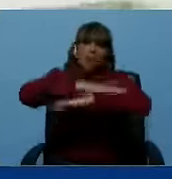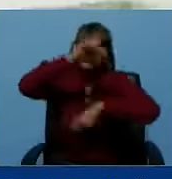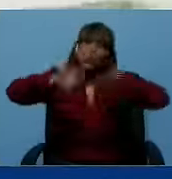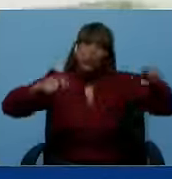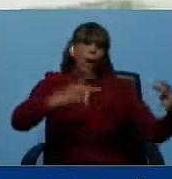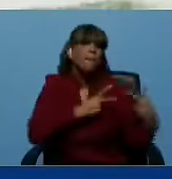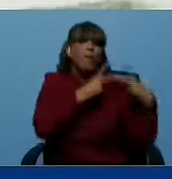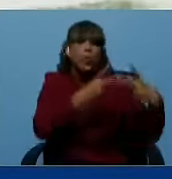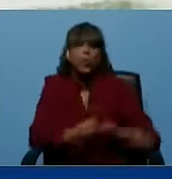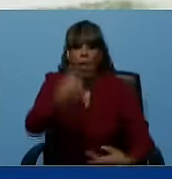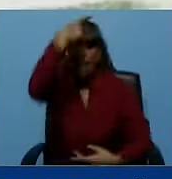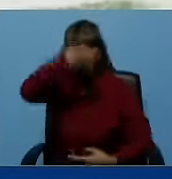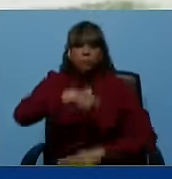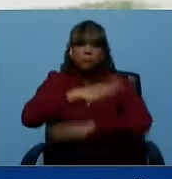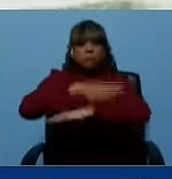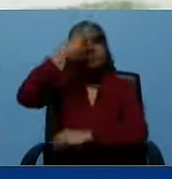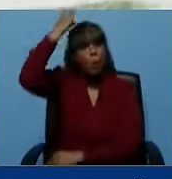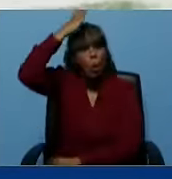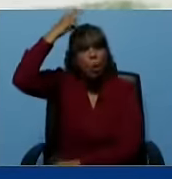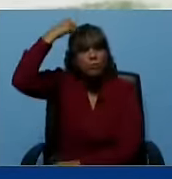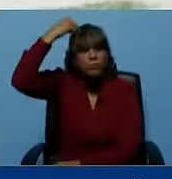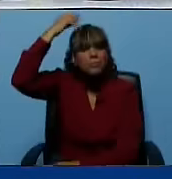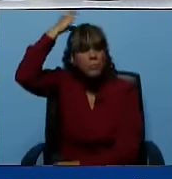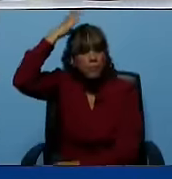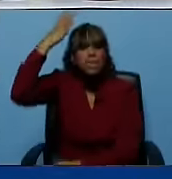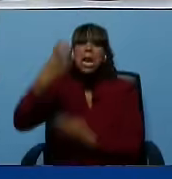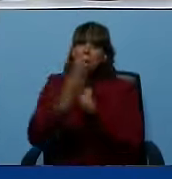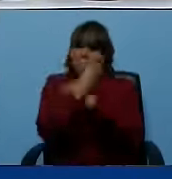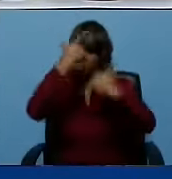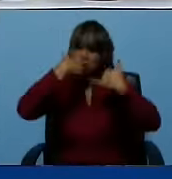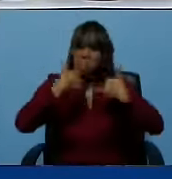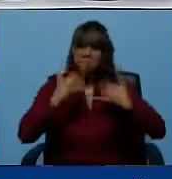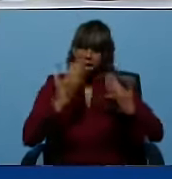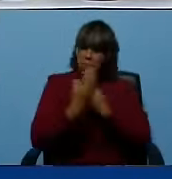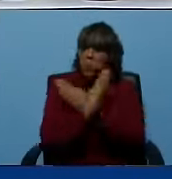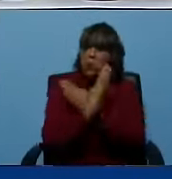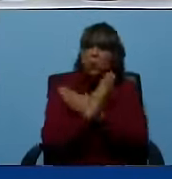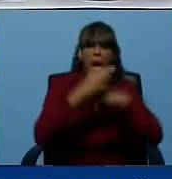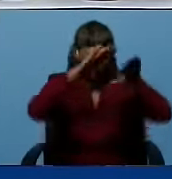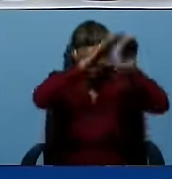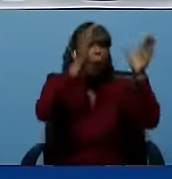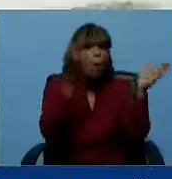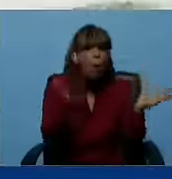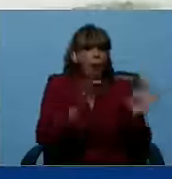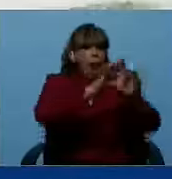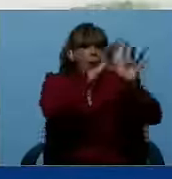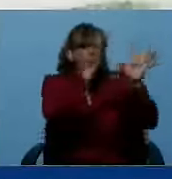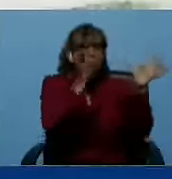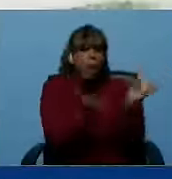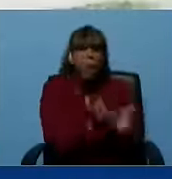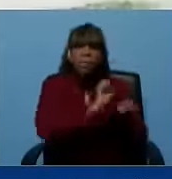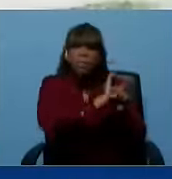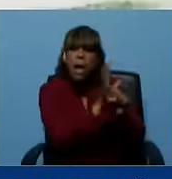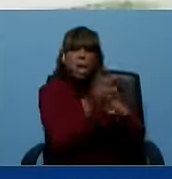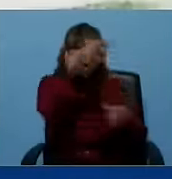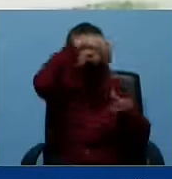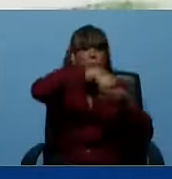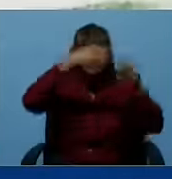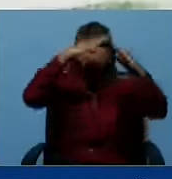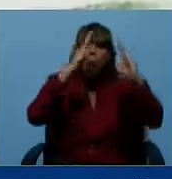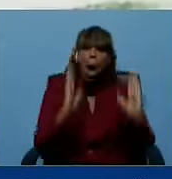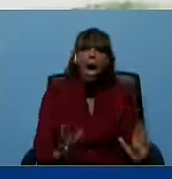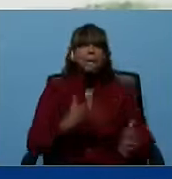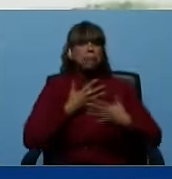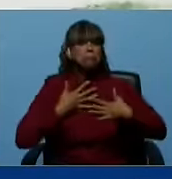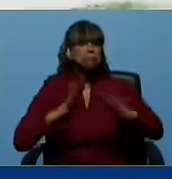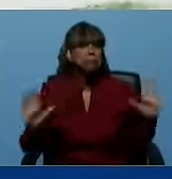gente. La gente se cuidó. Nosotros los cuidamos. Y Venezuela tiene los